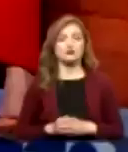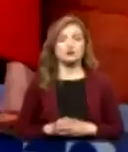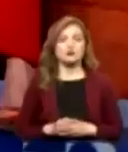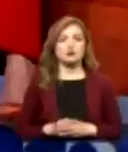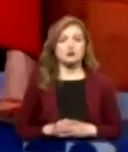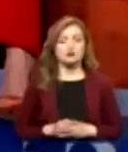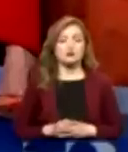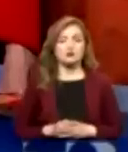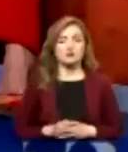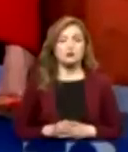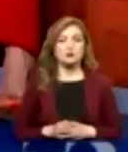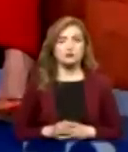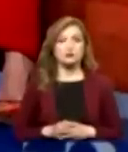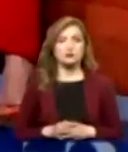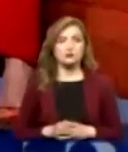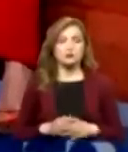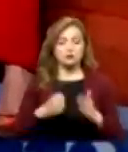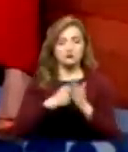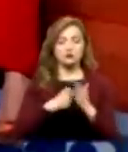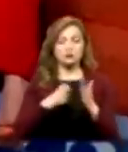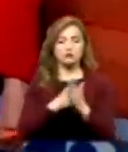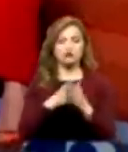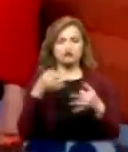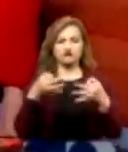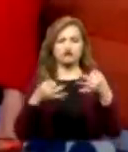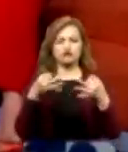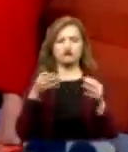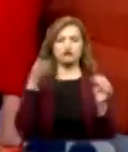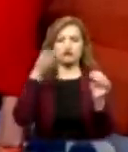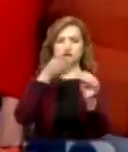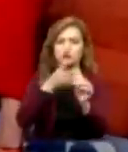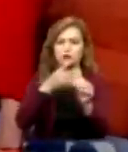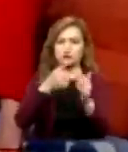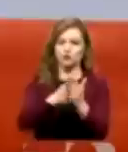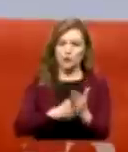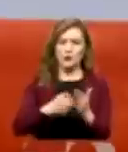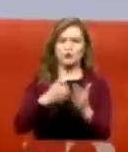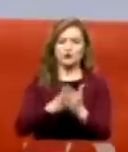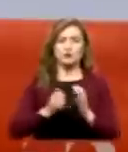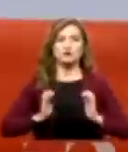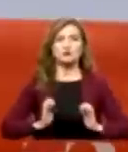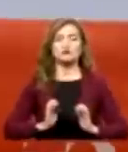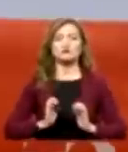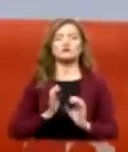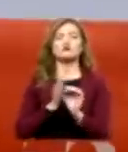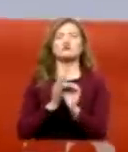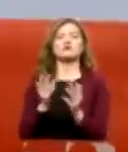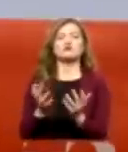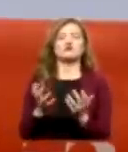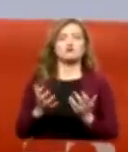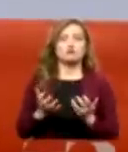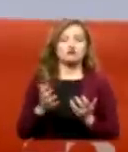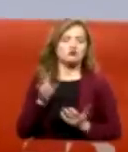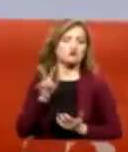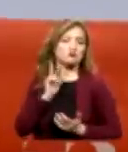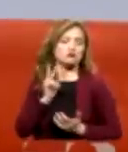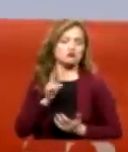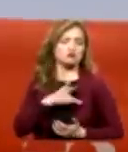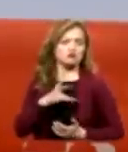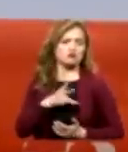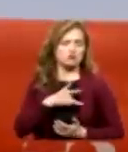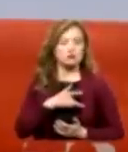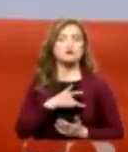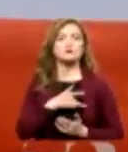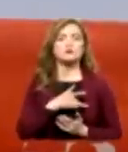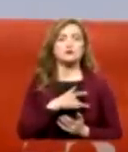no desmayen en el tema de alcanzar justicia, porque ese es el objetivo, que nosotros lo que queremos es que las víctimas sientan que si es